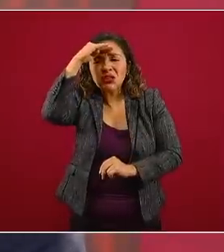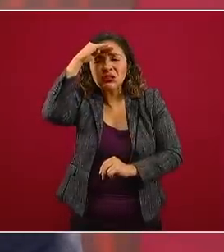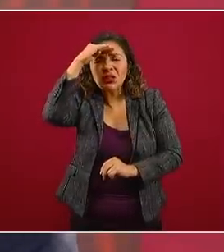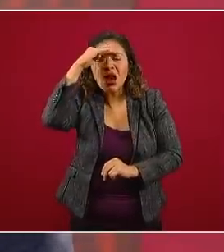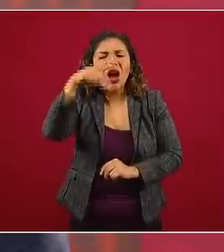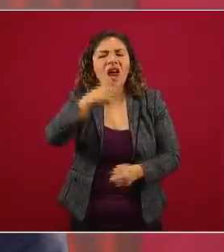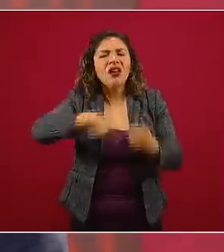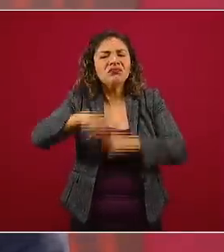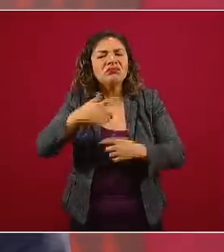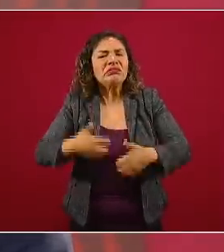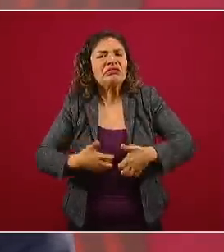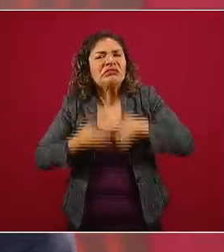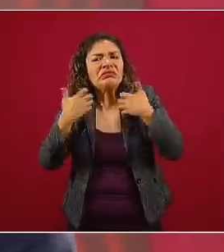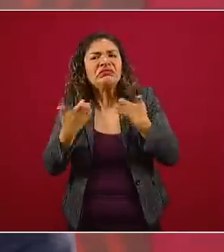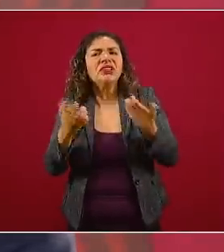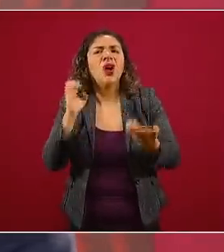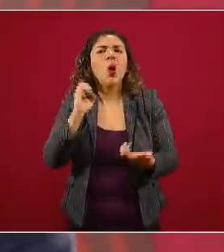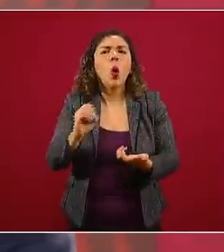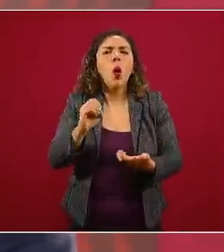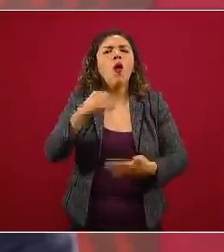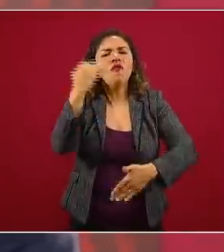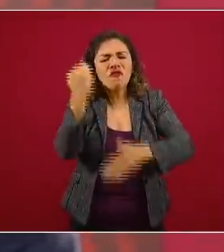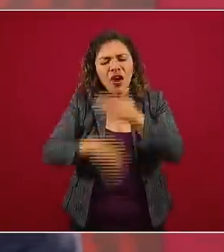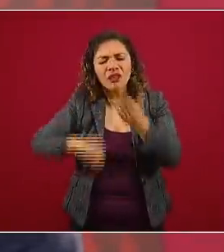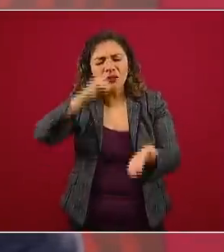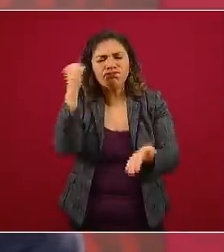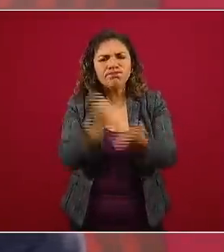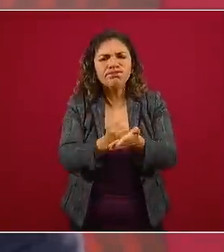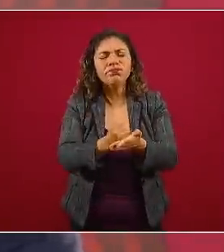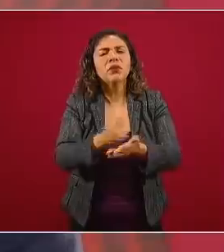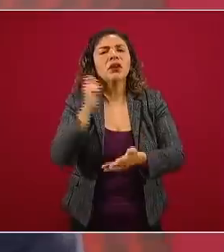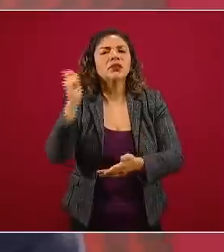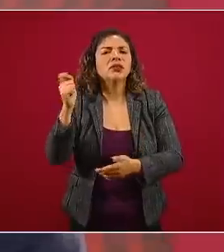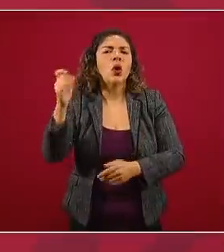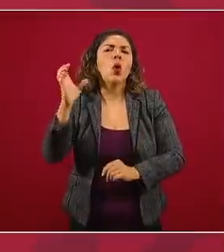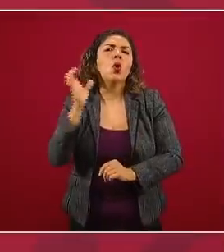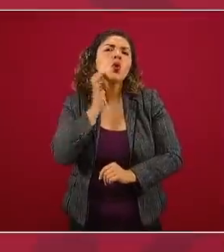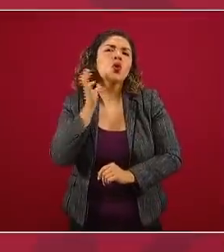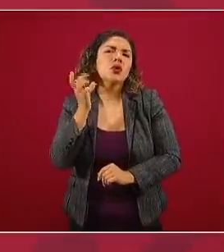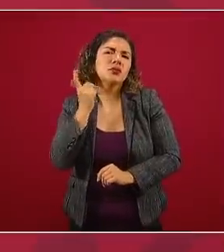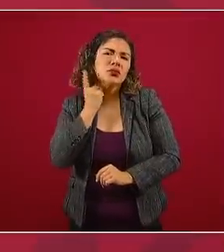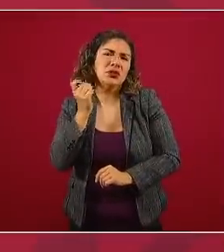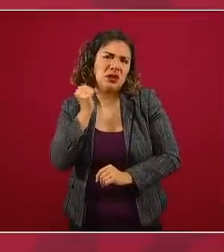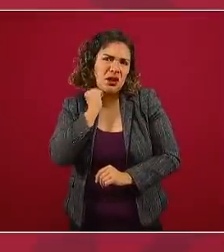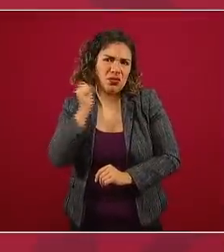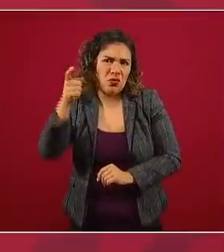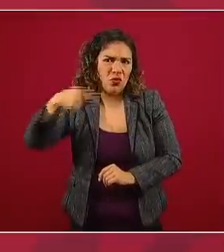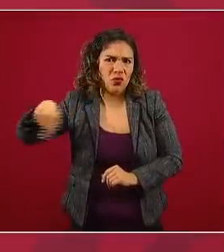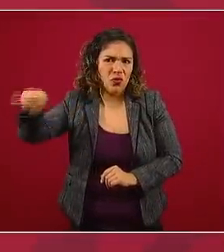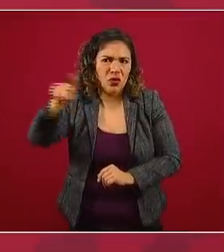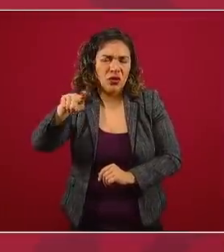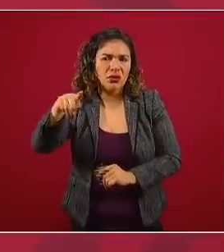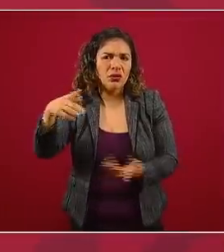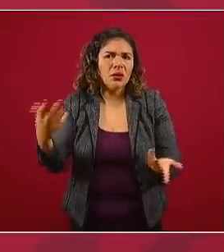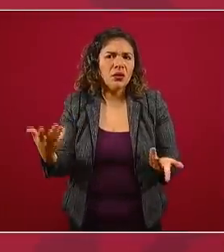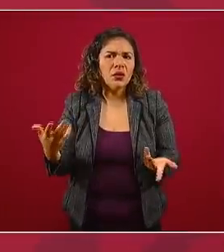inconformidad o falta de aprobación en el congreso de qué